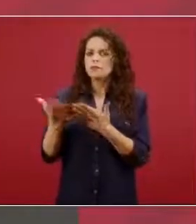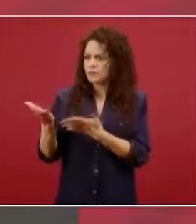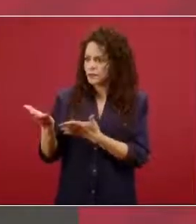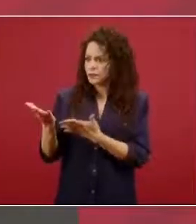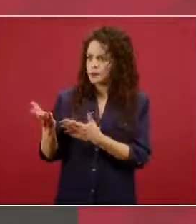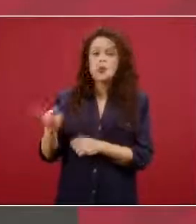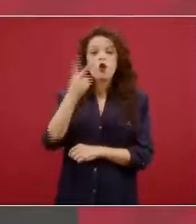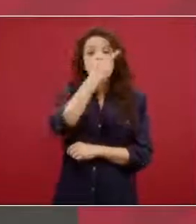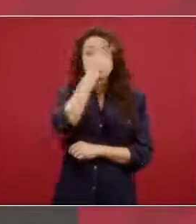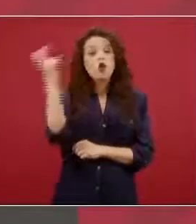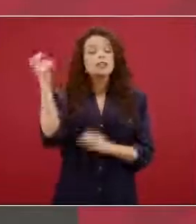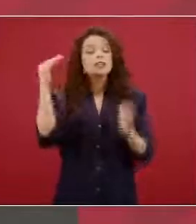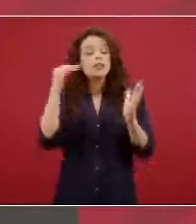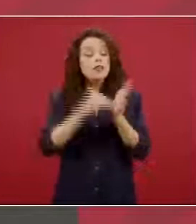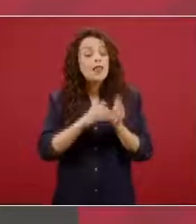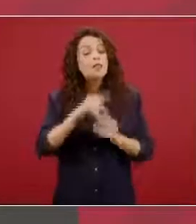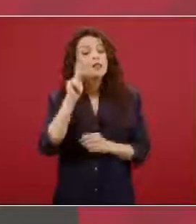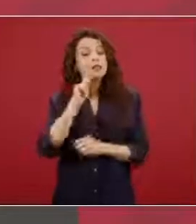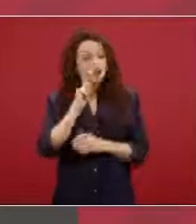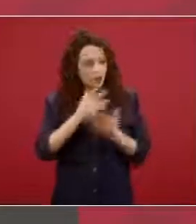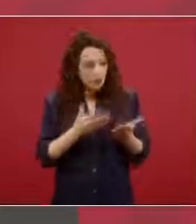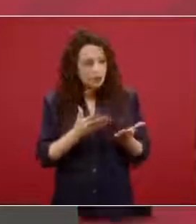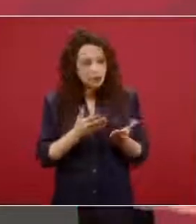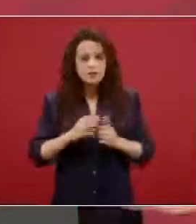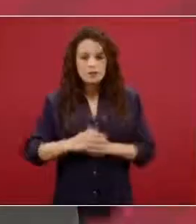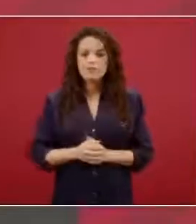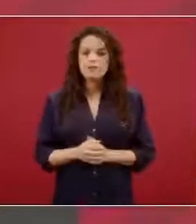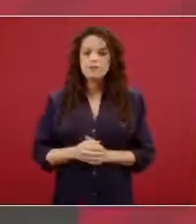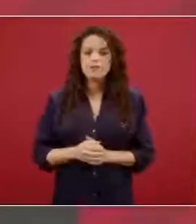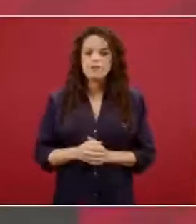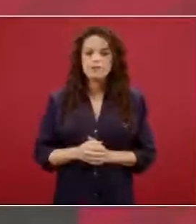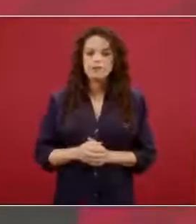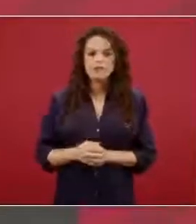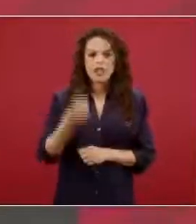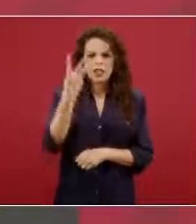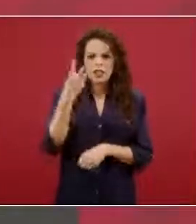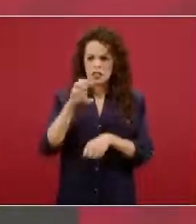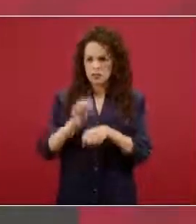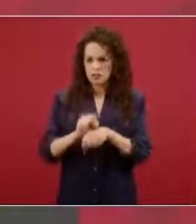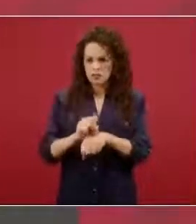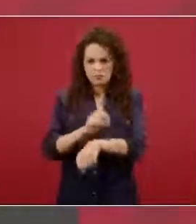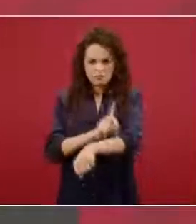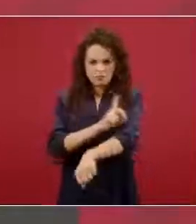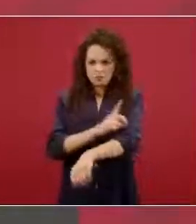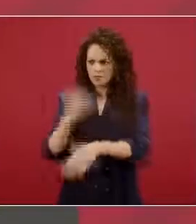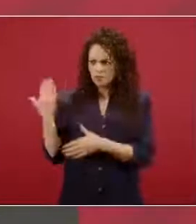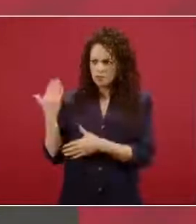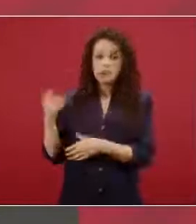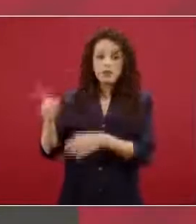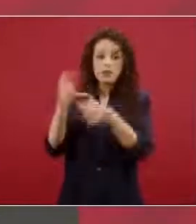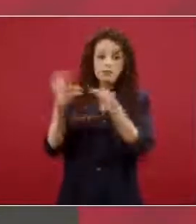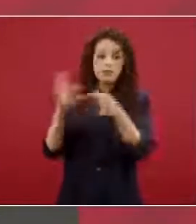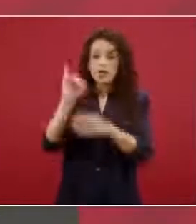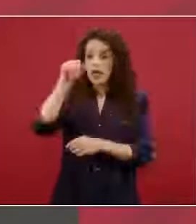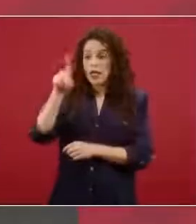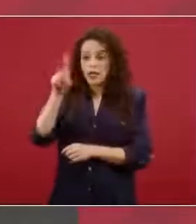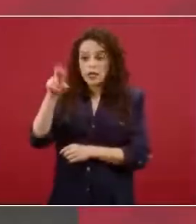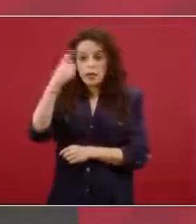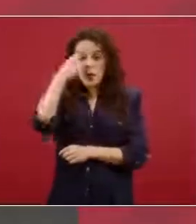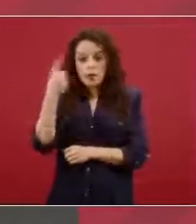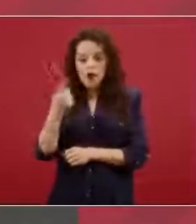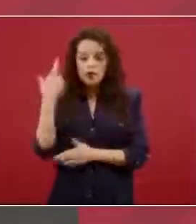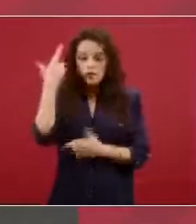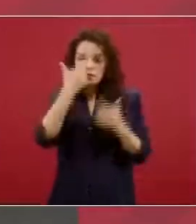pruebas. Y desde hace 3 semanas, aquí el doctor Alomía ha instruido al INDRE para que